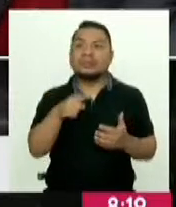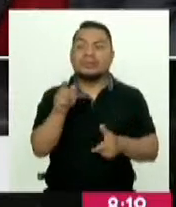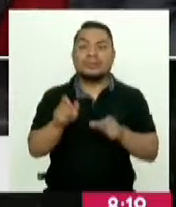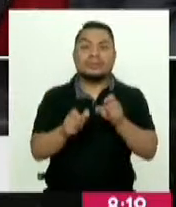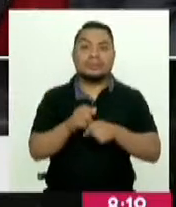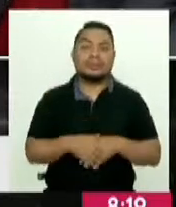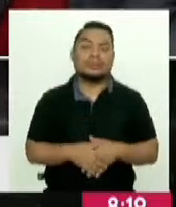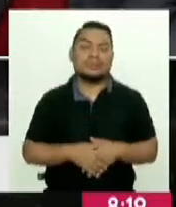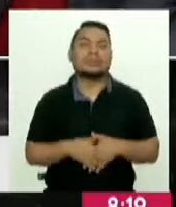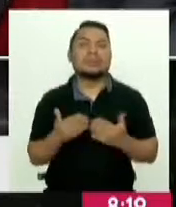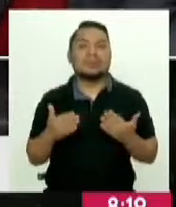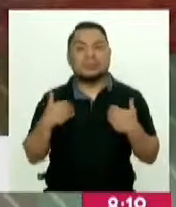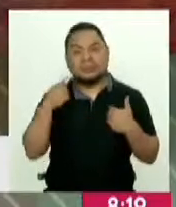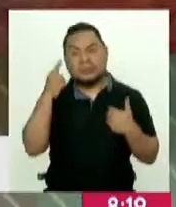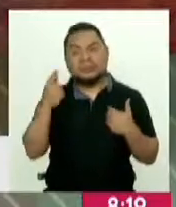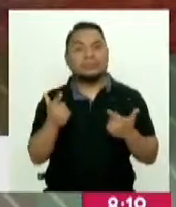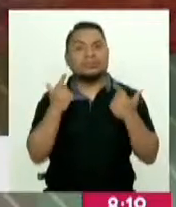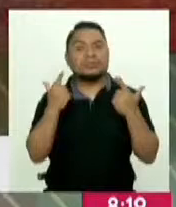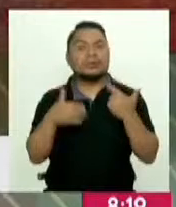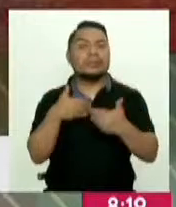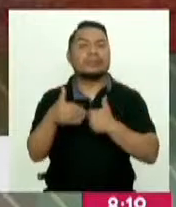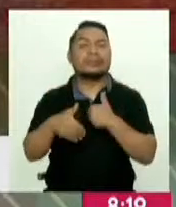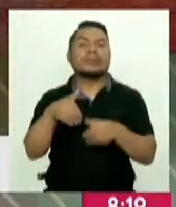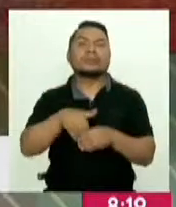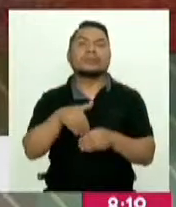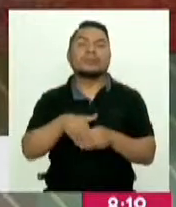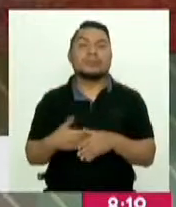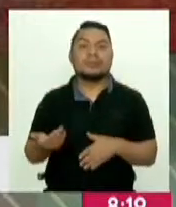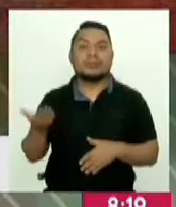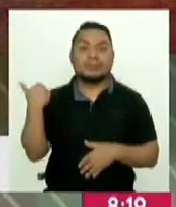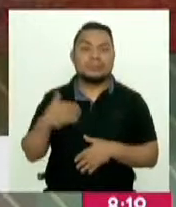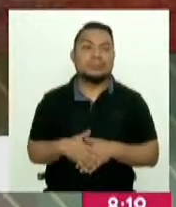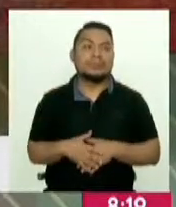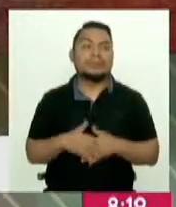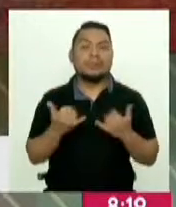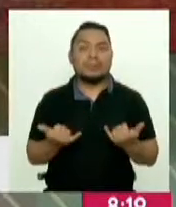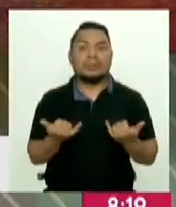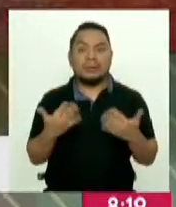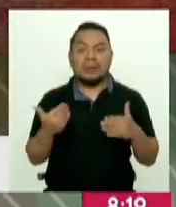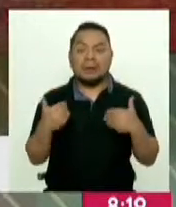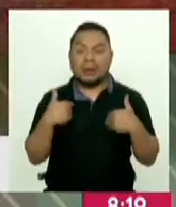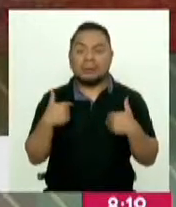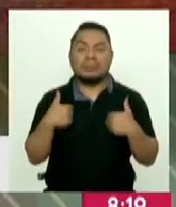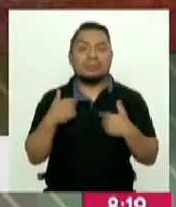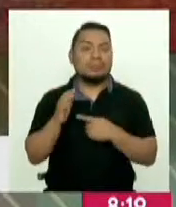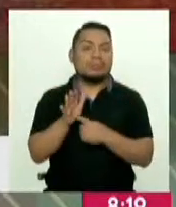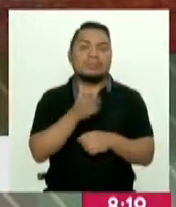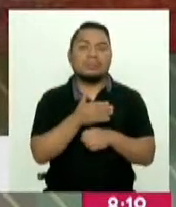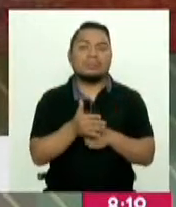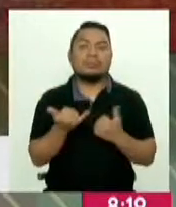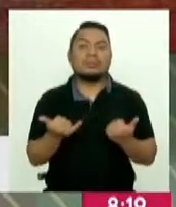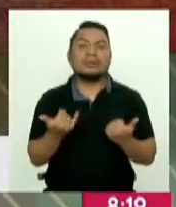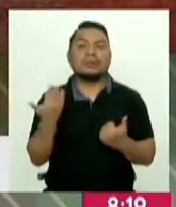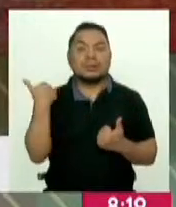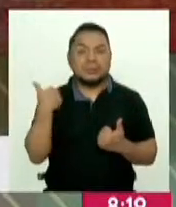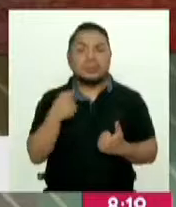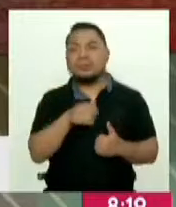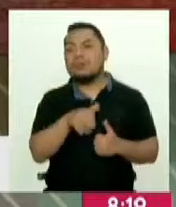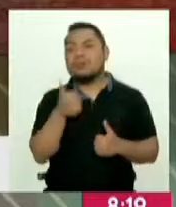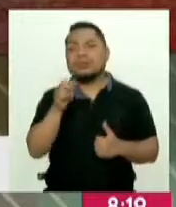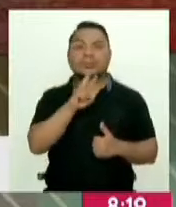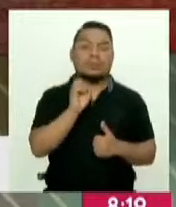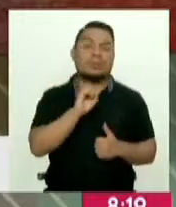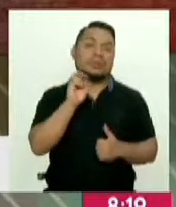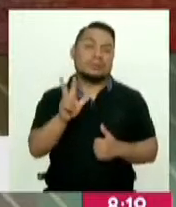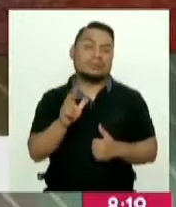personas que han tentado suerte en procesos electorales anteriores y que, bueno, ahora están con una bandera, pero antes estuvieron con otras 2 o 3